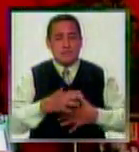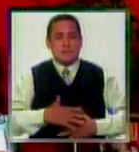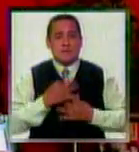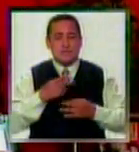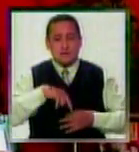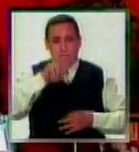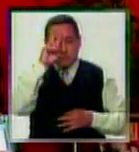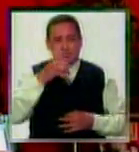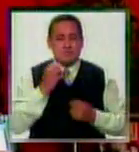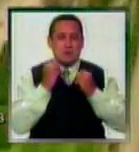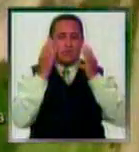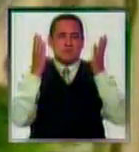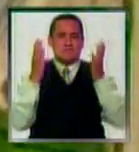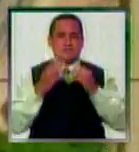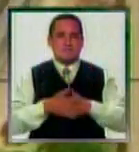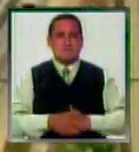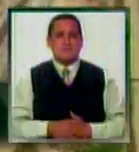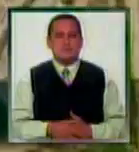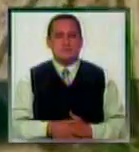es vergonzosa.